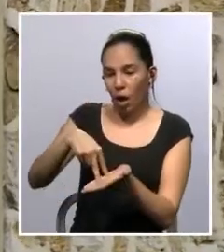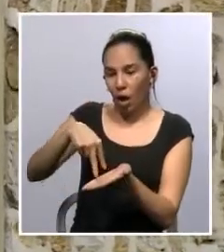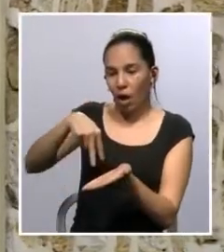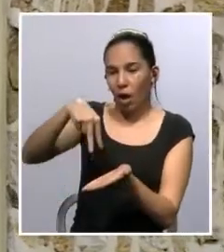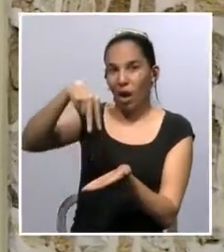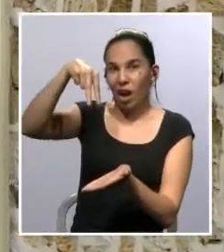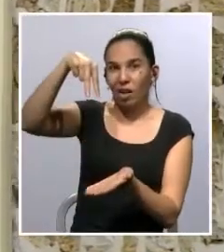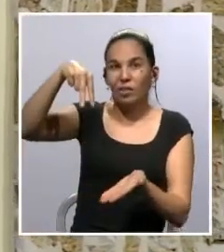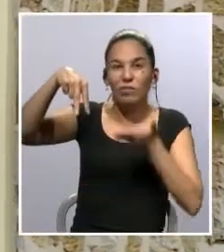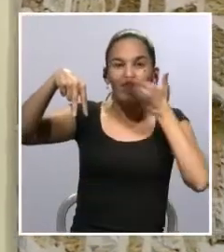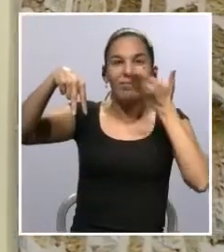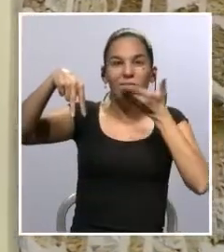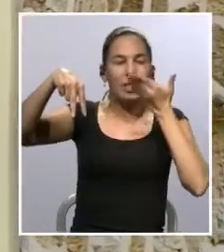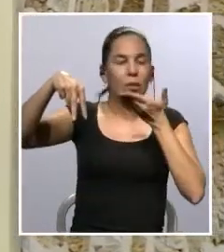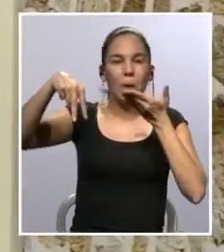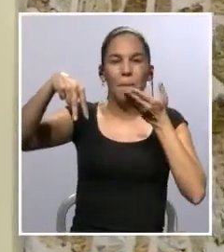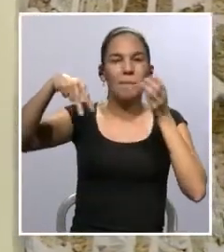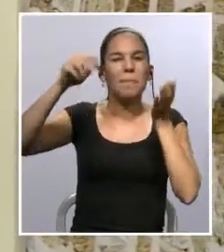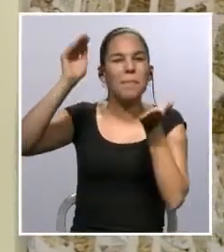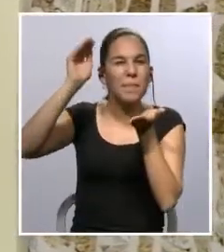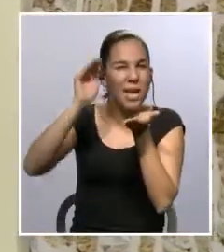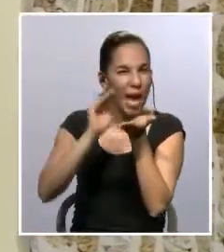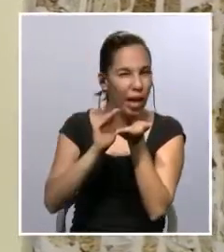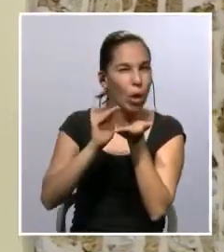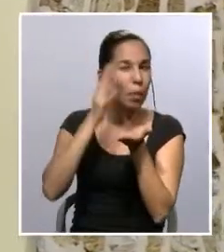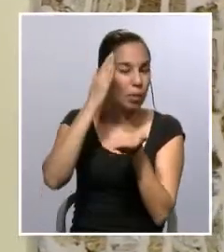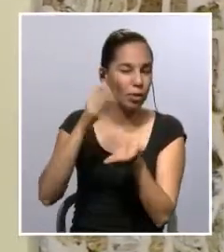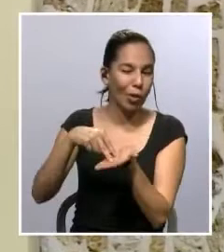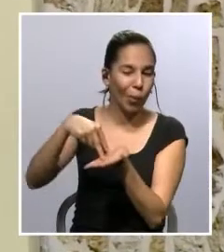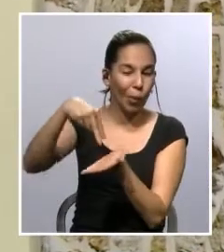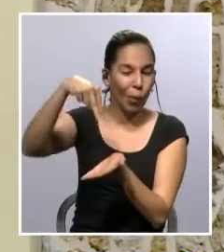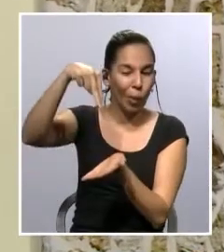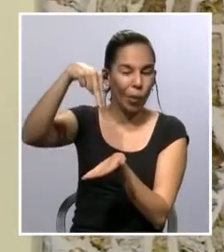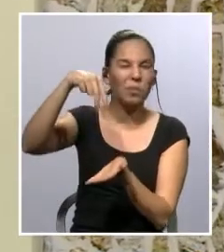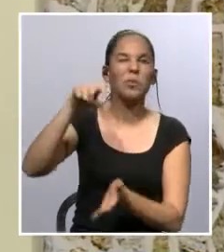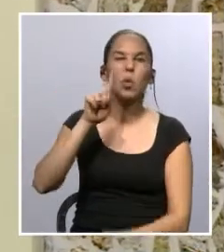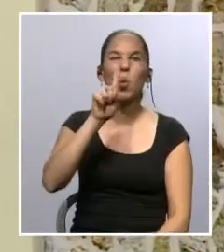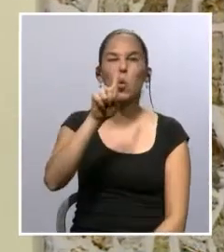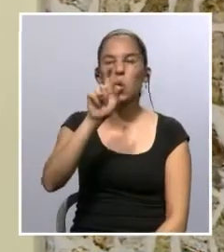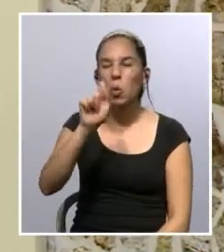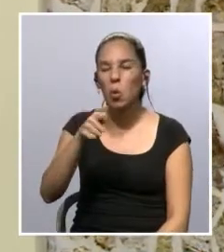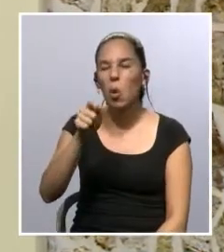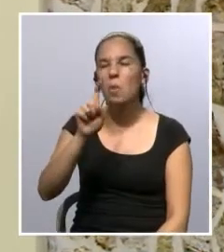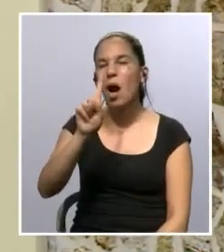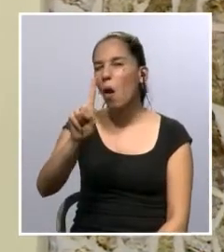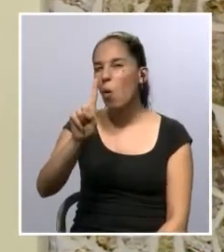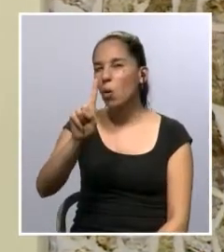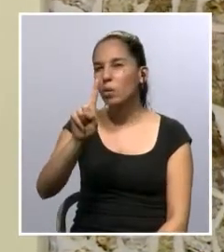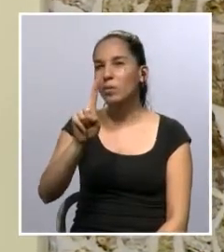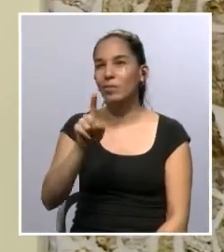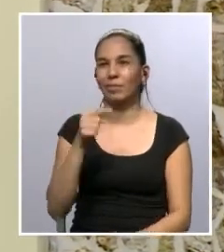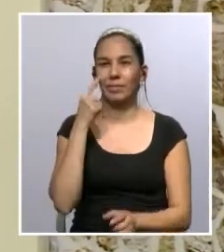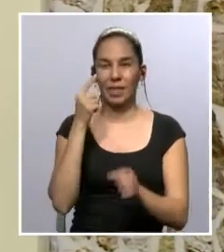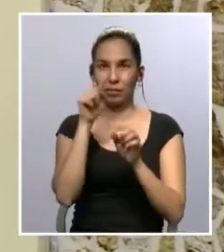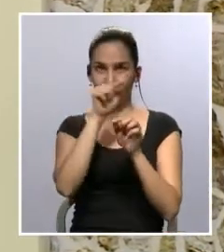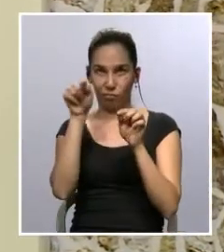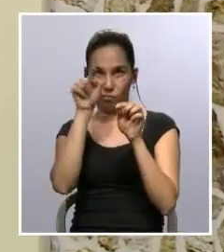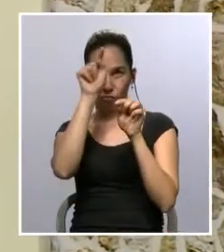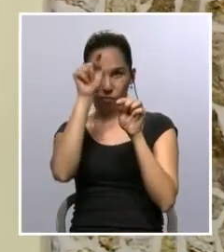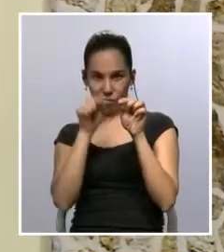está flotando. Entonces vamos a usar una densidad de 1,1. Cuando hacemos esta operación, nos